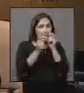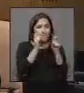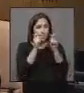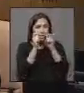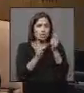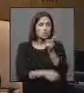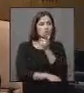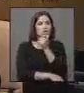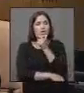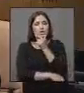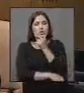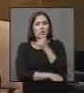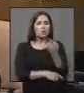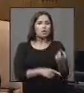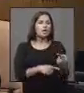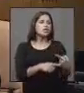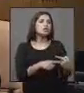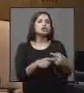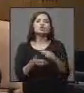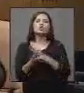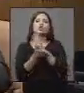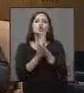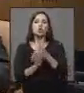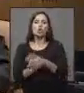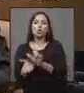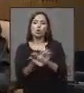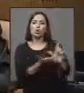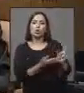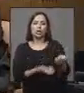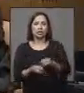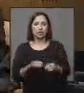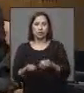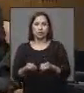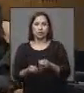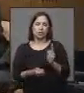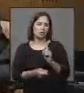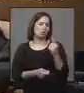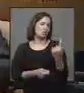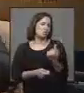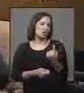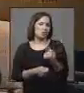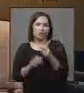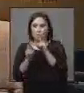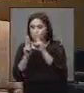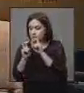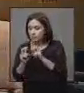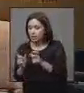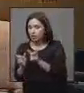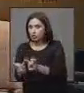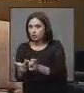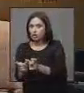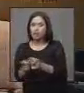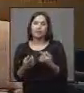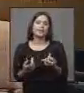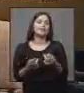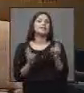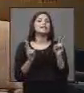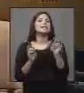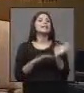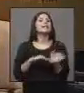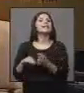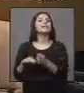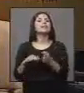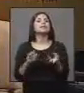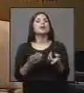incertidumbre en todos los sectores económicos y no solo en aquellos que van a ser revisados. Y en relación sobre la discusión respecto de